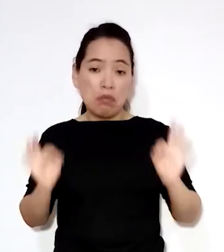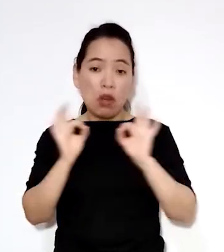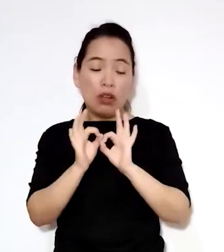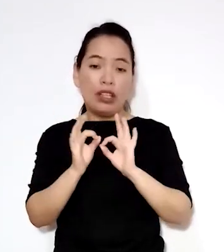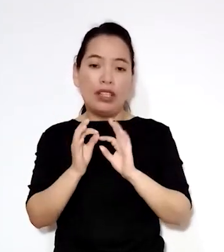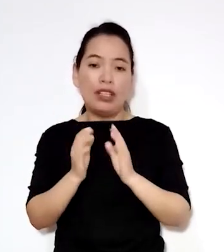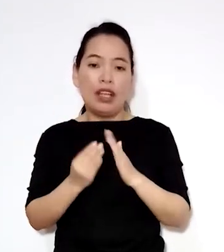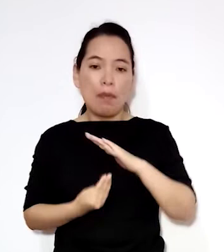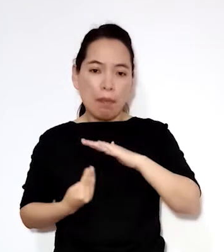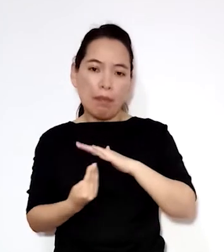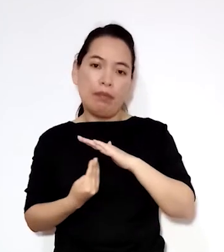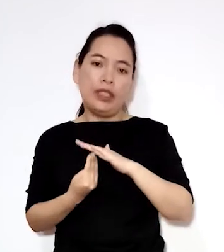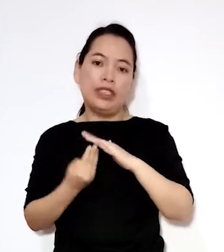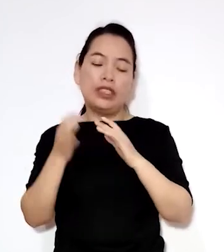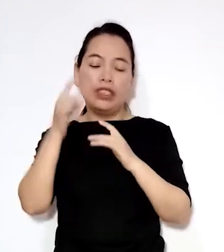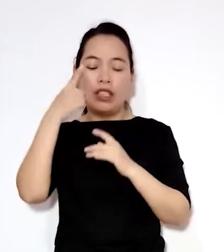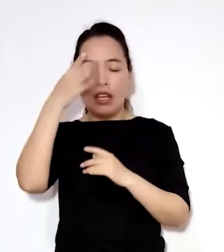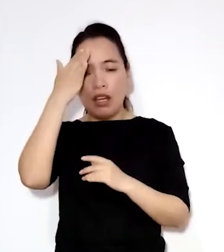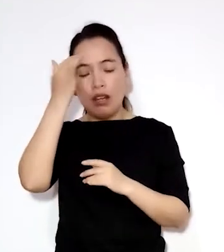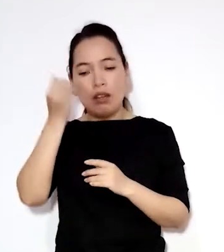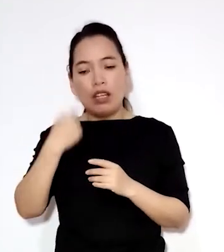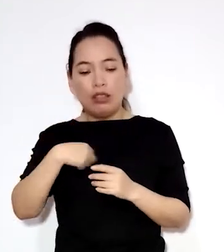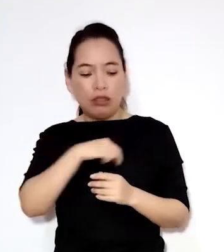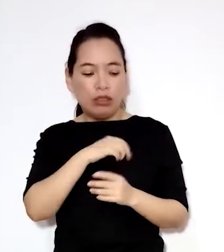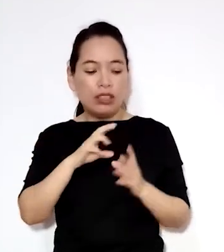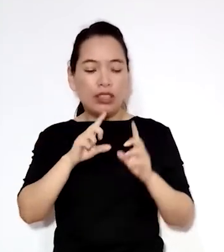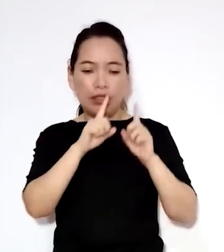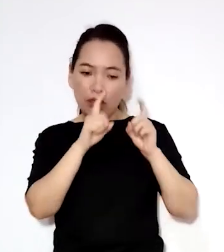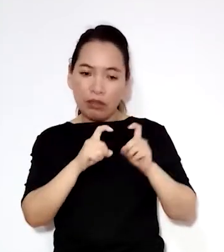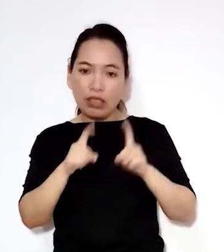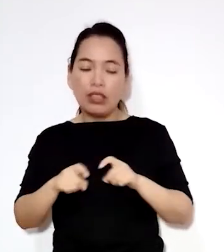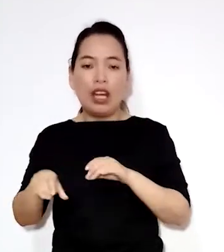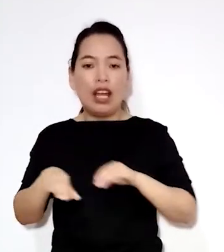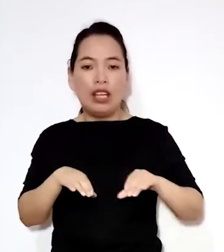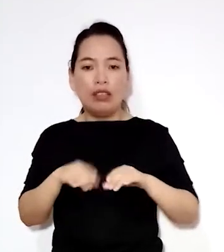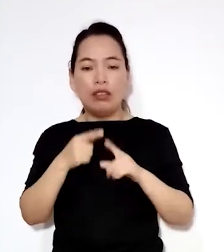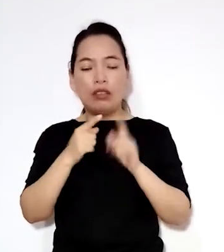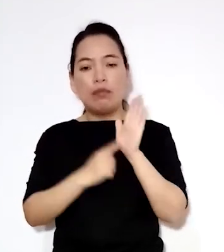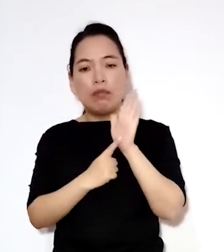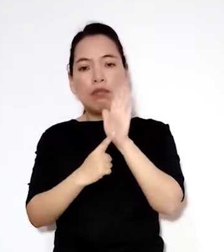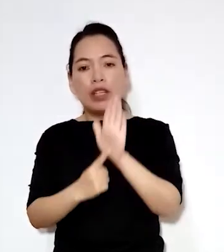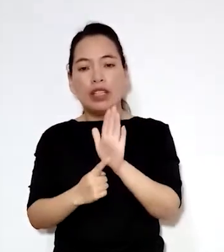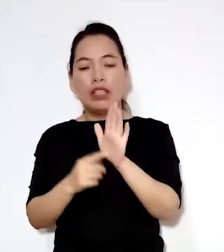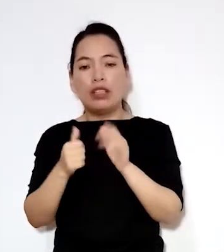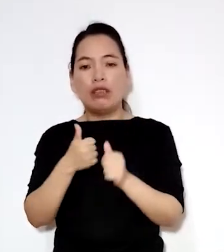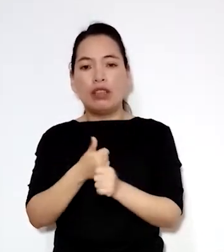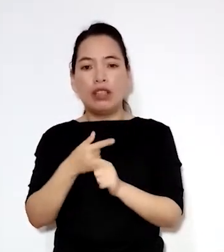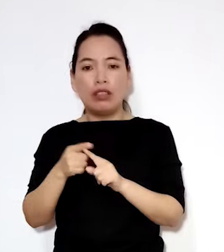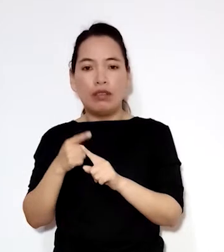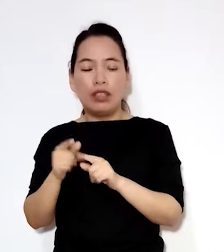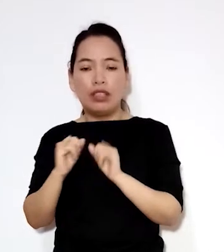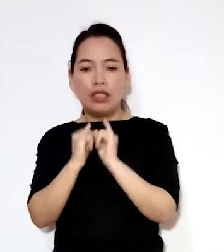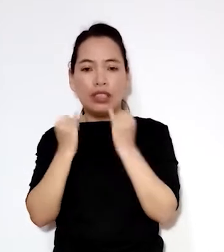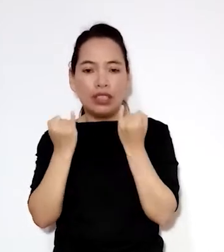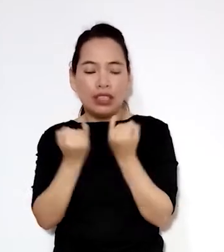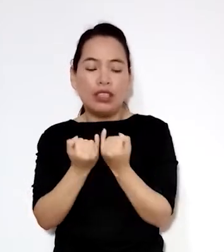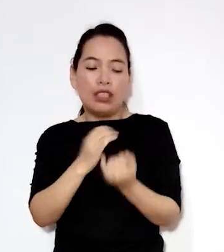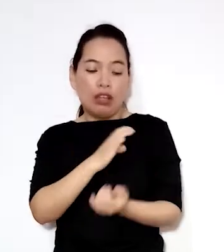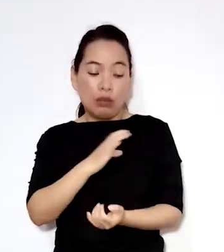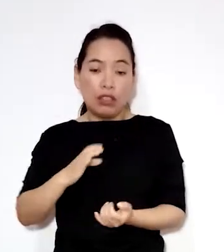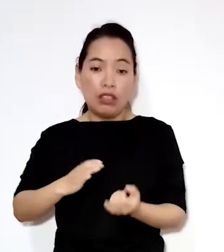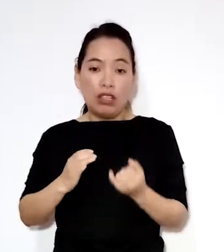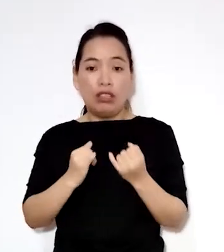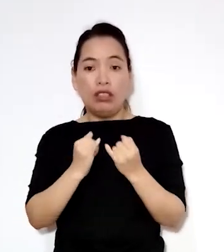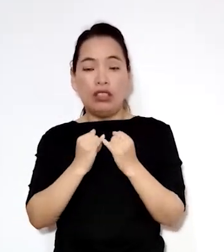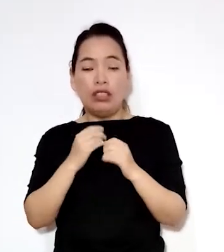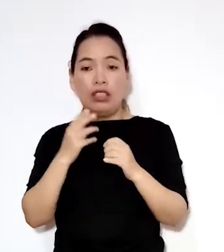de prioridad muy importante. Incluso hicimos ya una consulta, presentamos a la Comisión Interamericana de